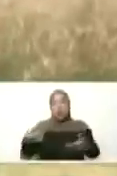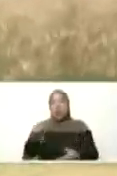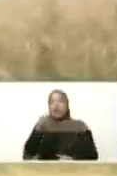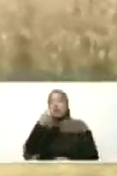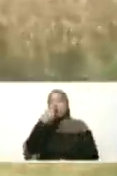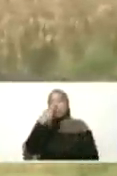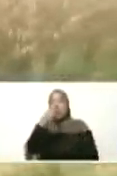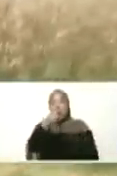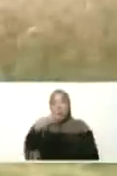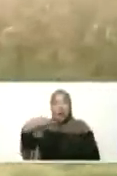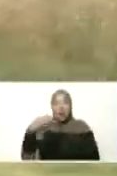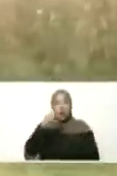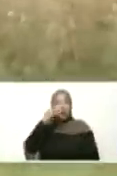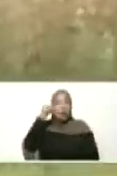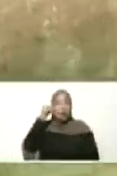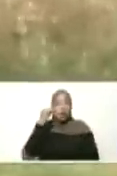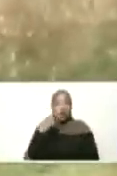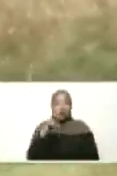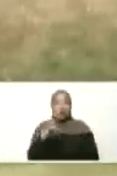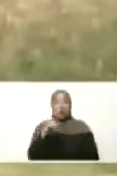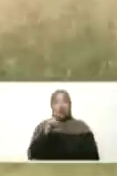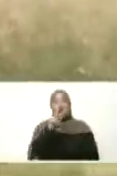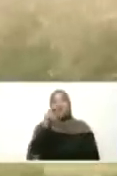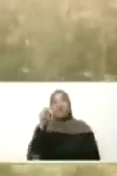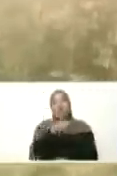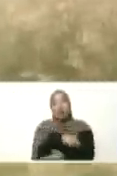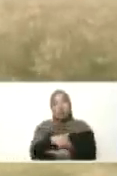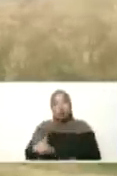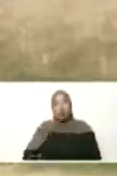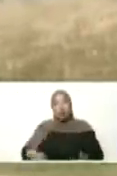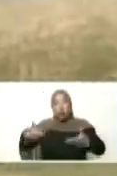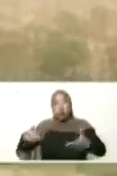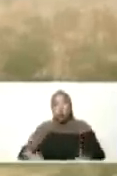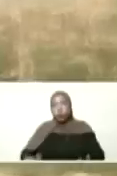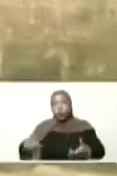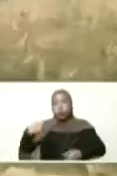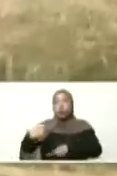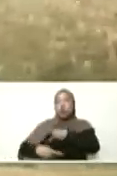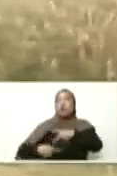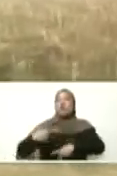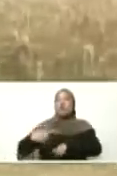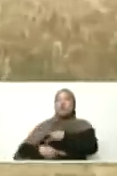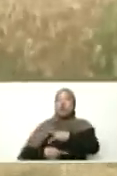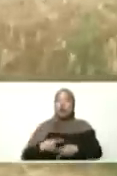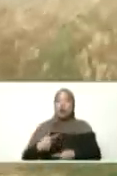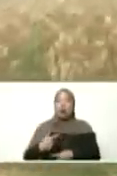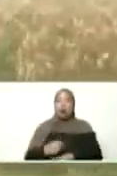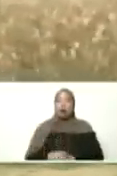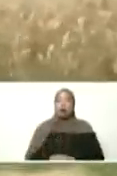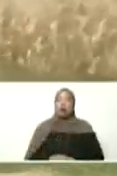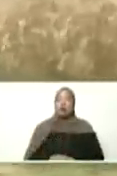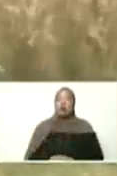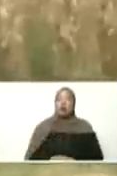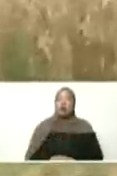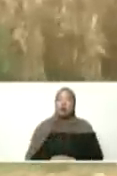Exactamente. Más de 20 millones de kilos de maíz nosotros hemos producido. Y del